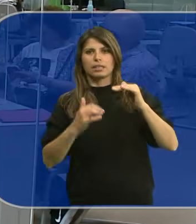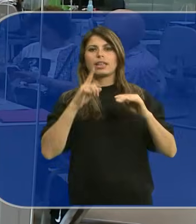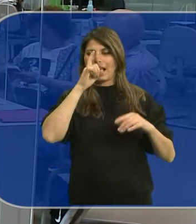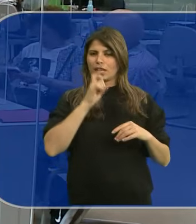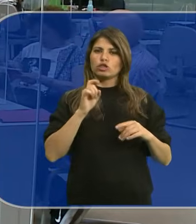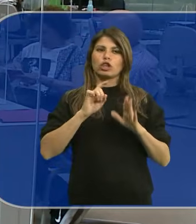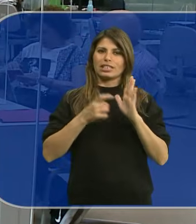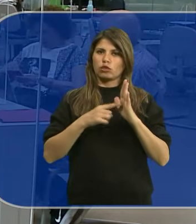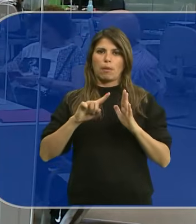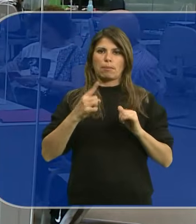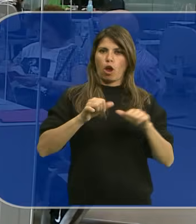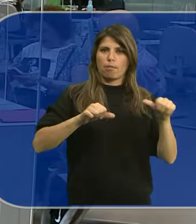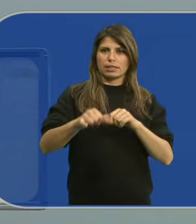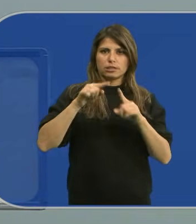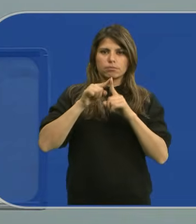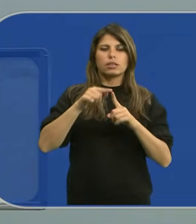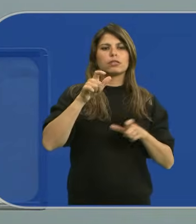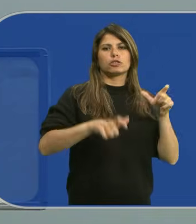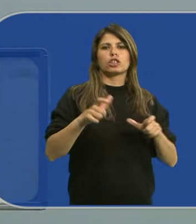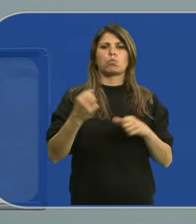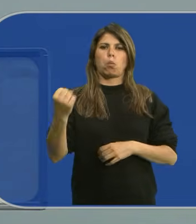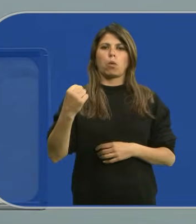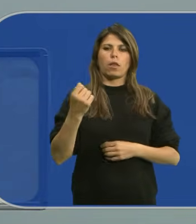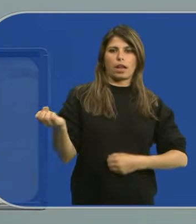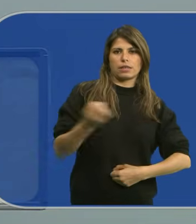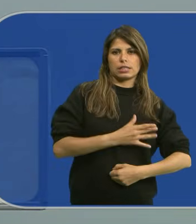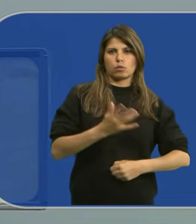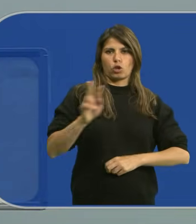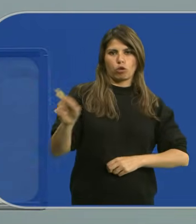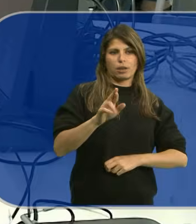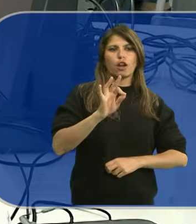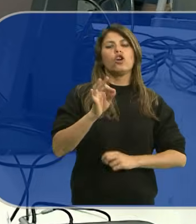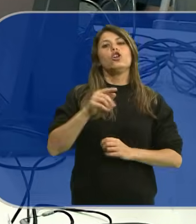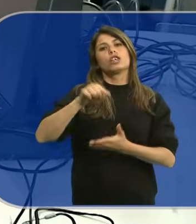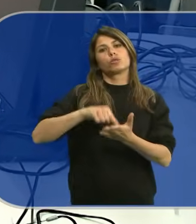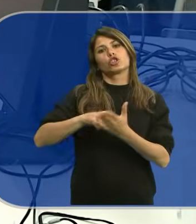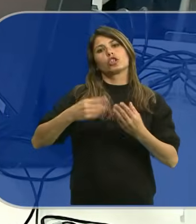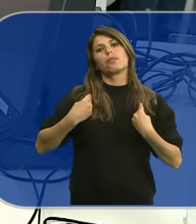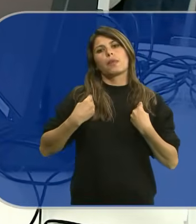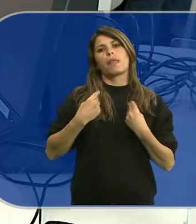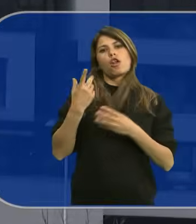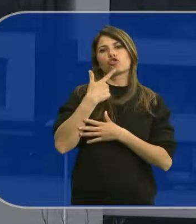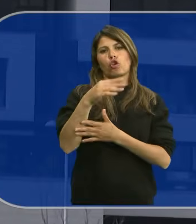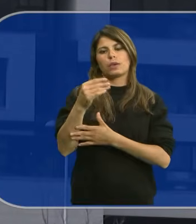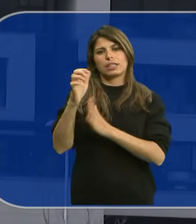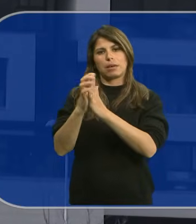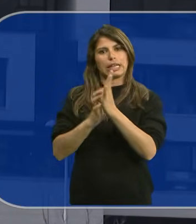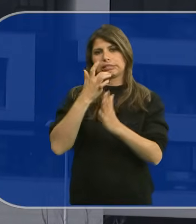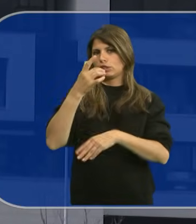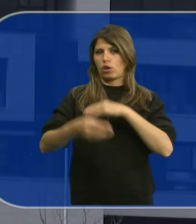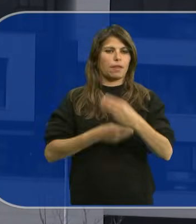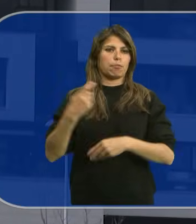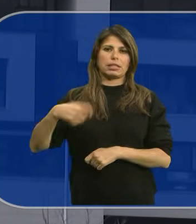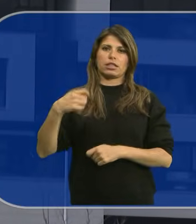legislatura para que los salarios recuperen poder adquisitivo o bajar impuestos a los jóvenes en vivienda. Si no lo hace, dice, dejaría de ser presidente